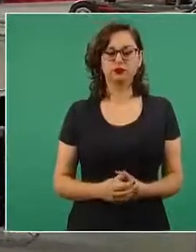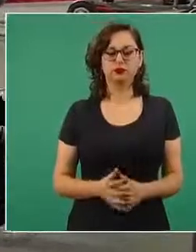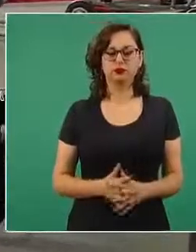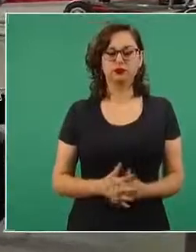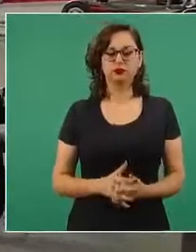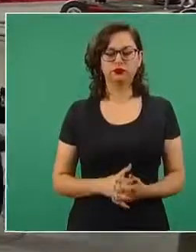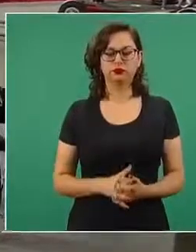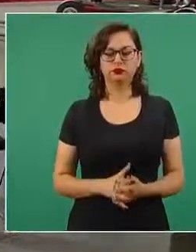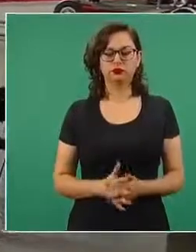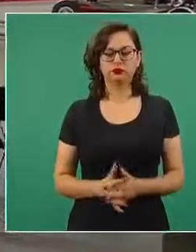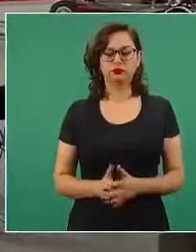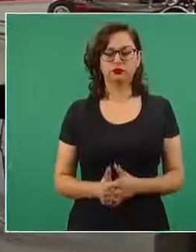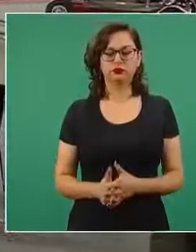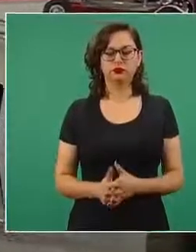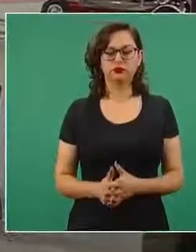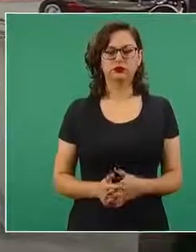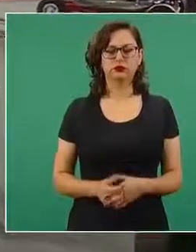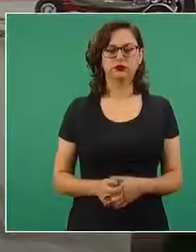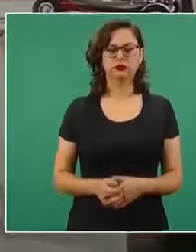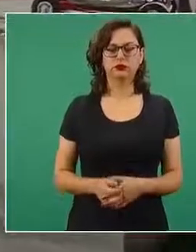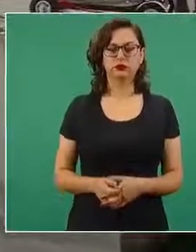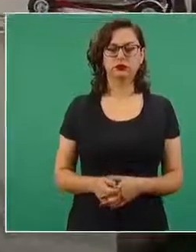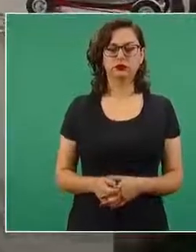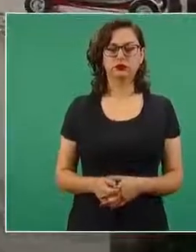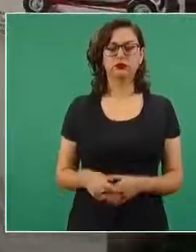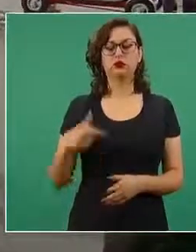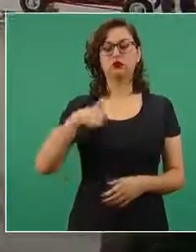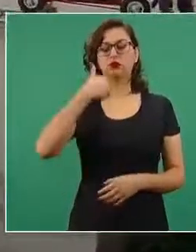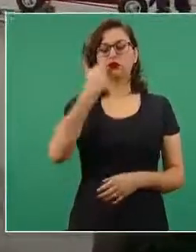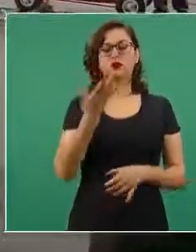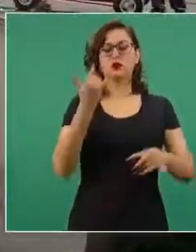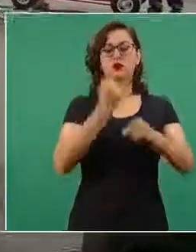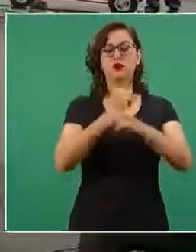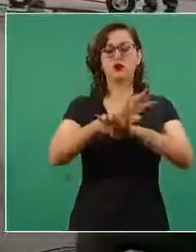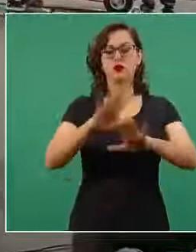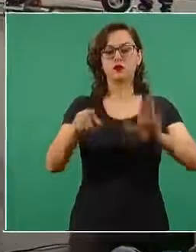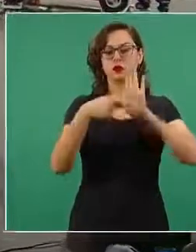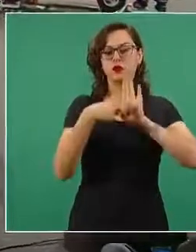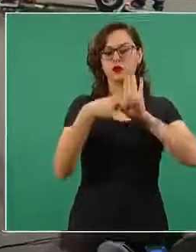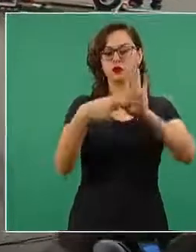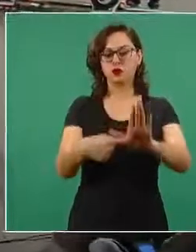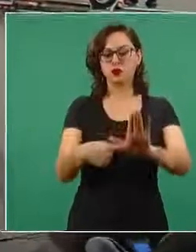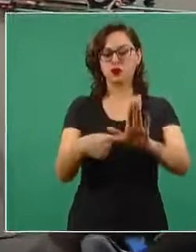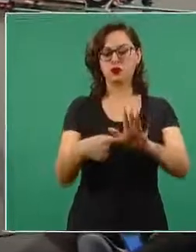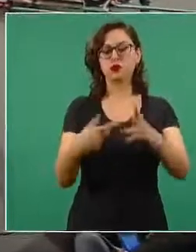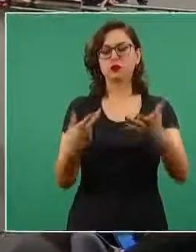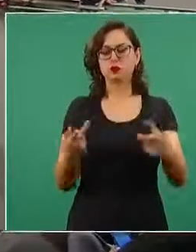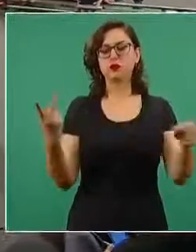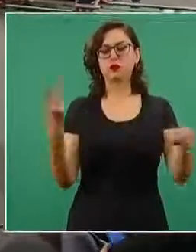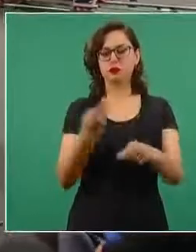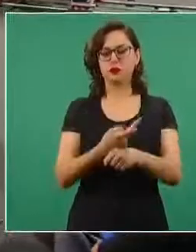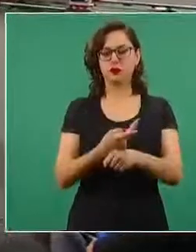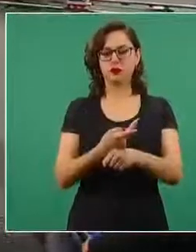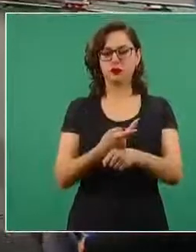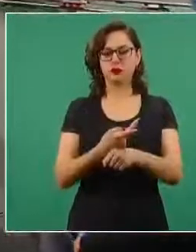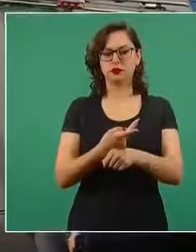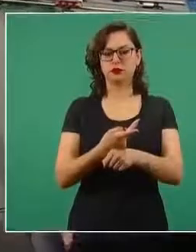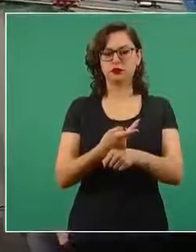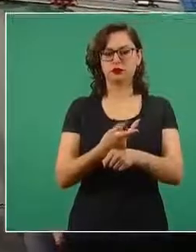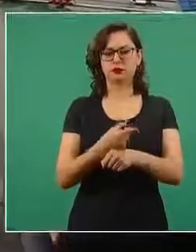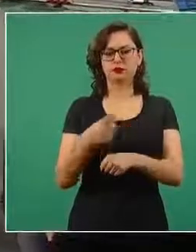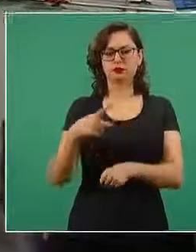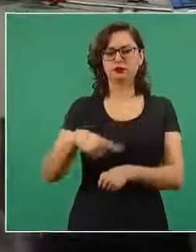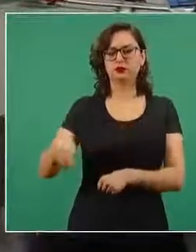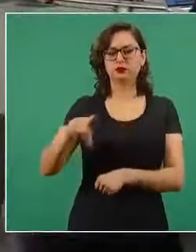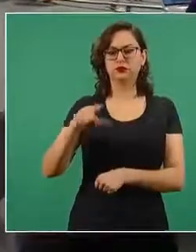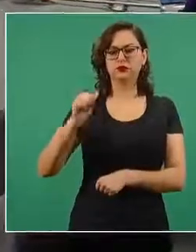Señor presidente, yo quisiera actualizarle una información, ya que hemos dado seguimiento a lo de la cuestión ferrocarrilera,